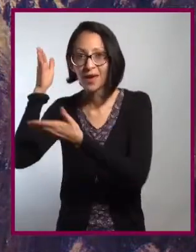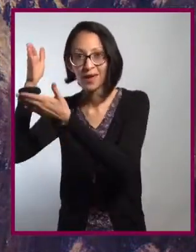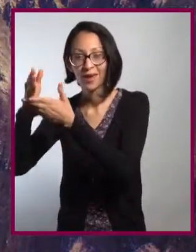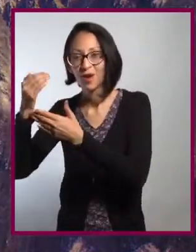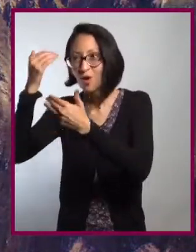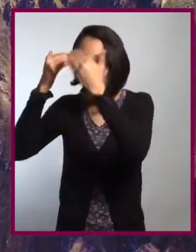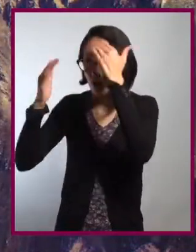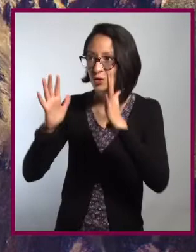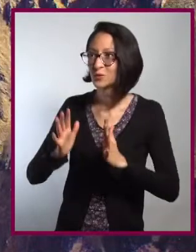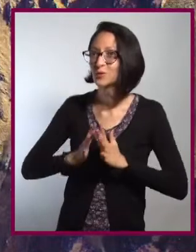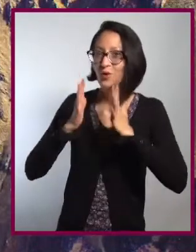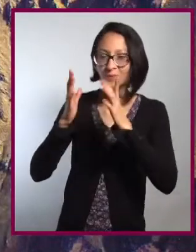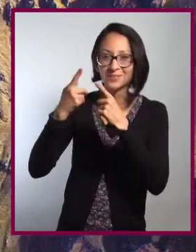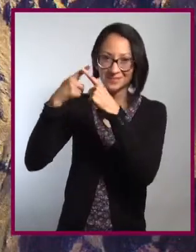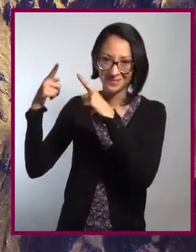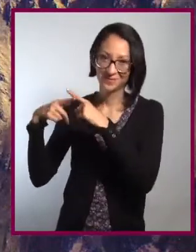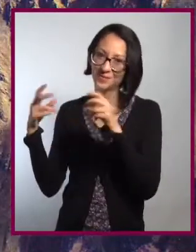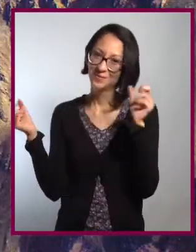sorprenderse. Hasta luego.